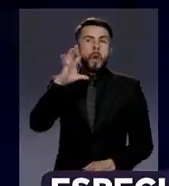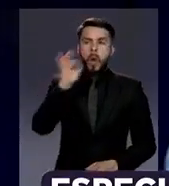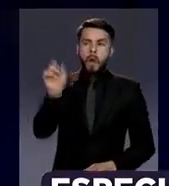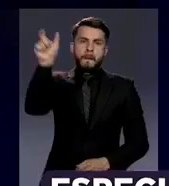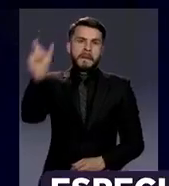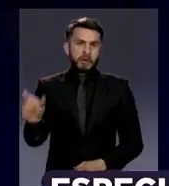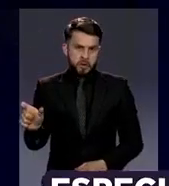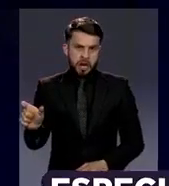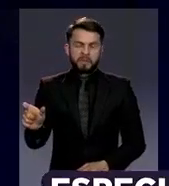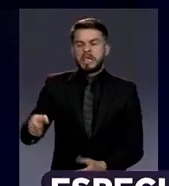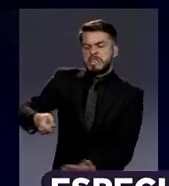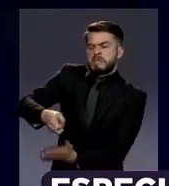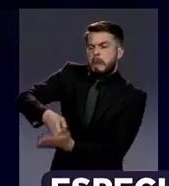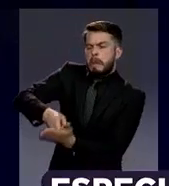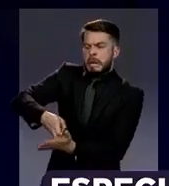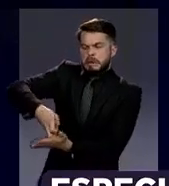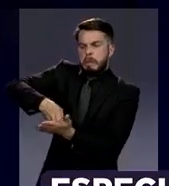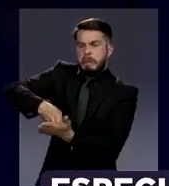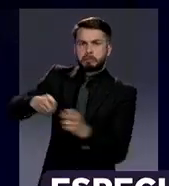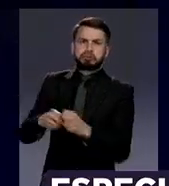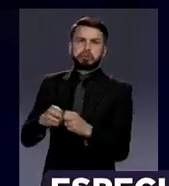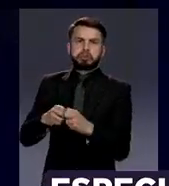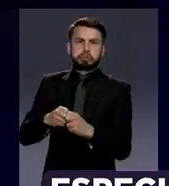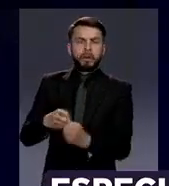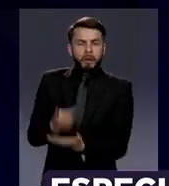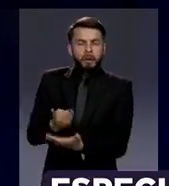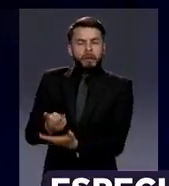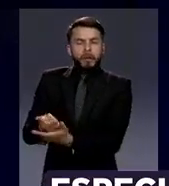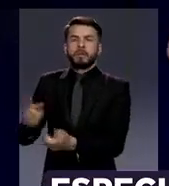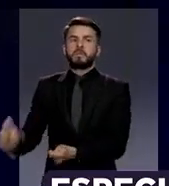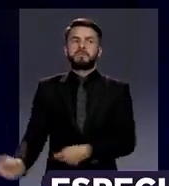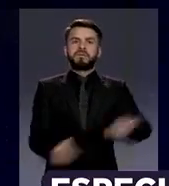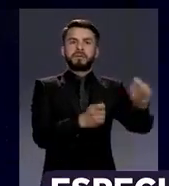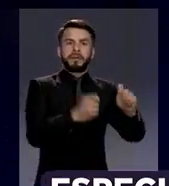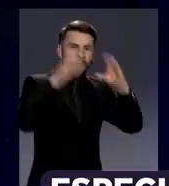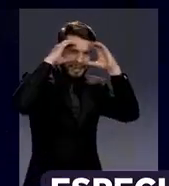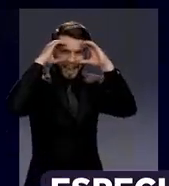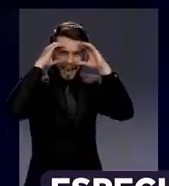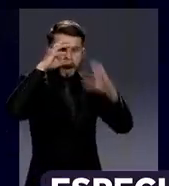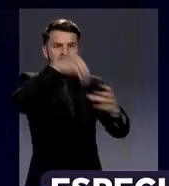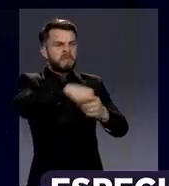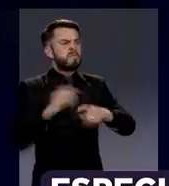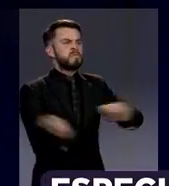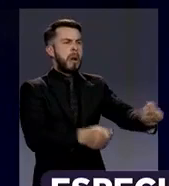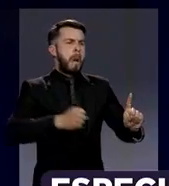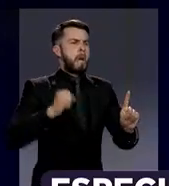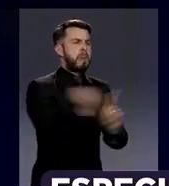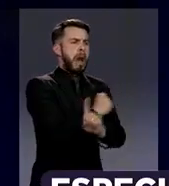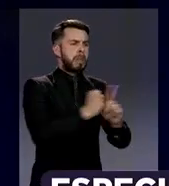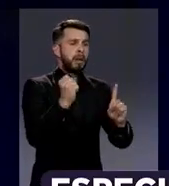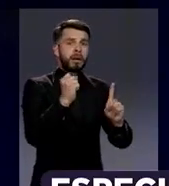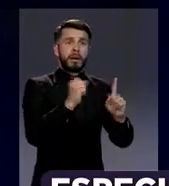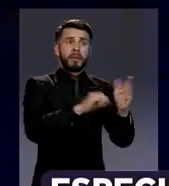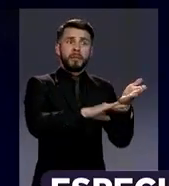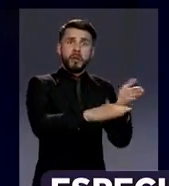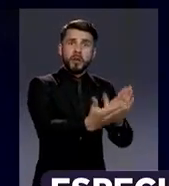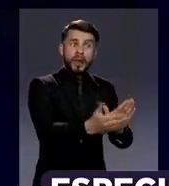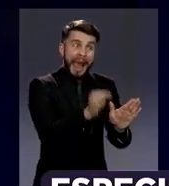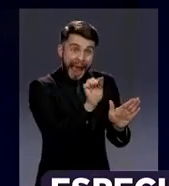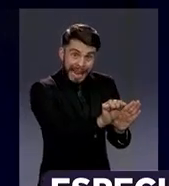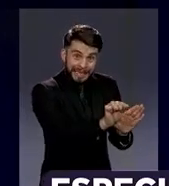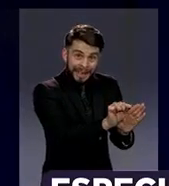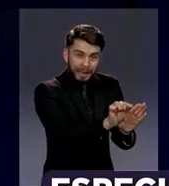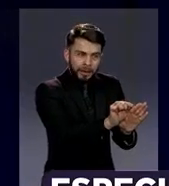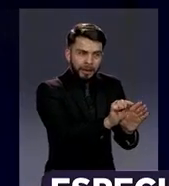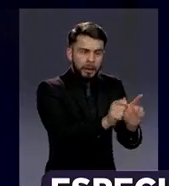golpeado hasta la muerte y esa fue la mecha que estalló el 9 de septiembre y lo muy